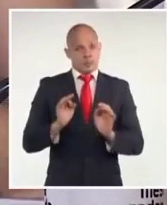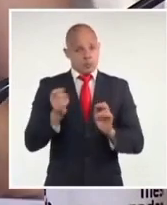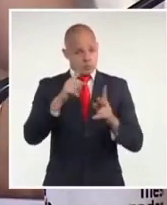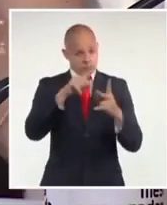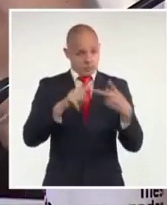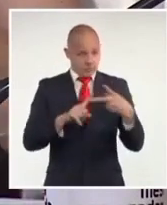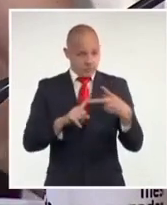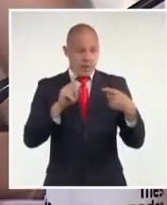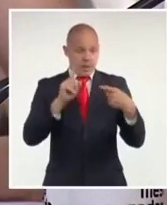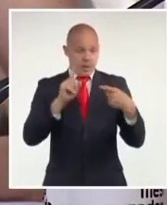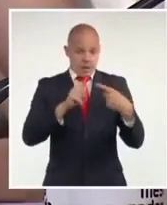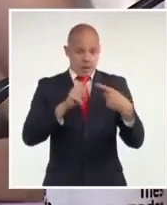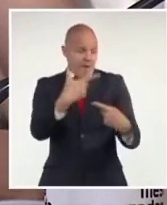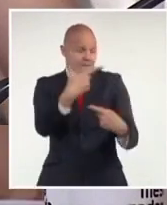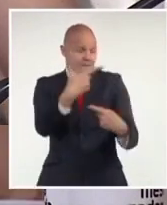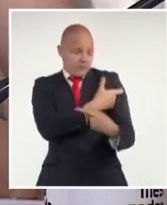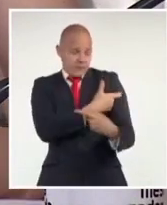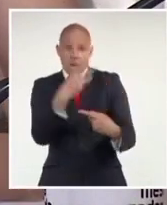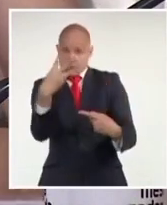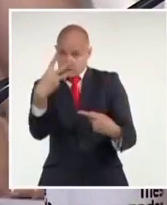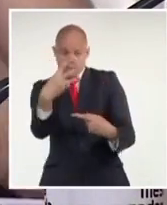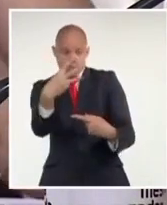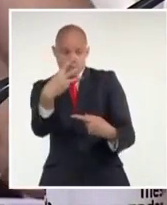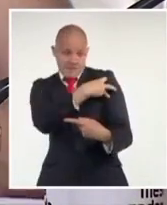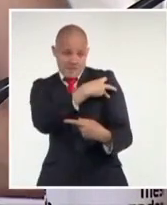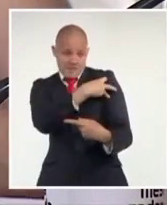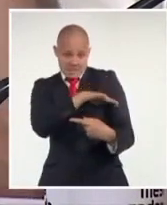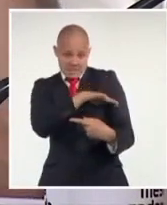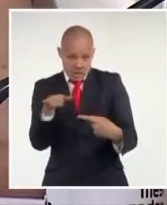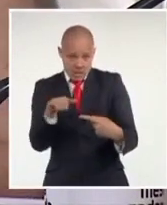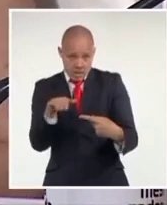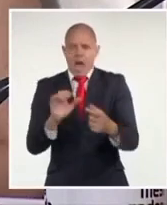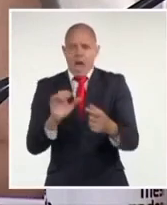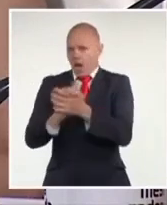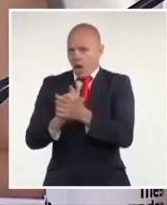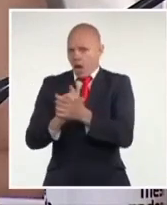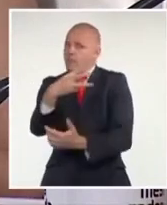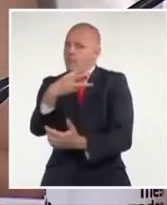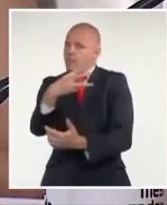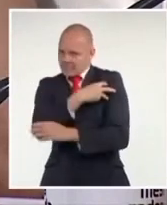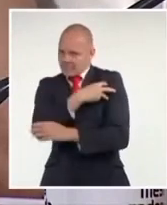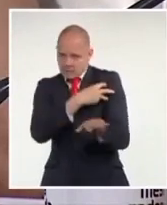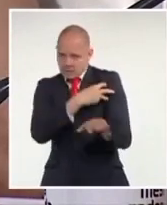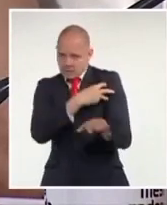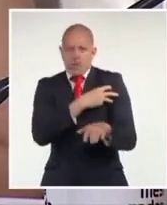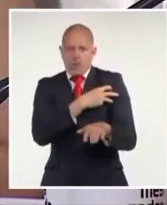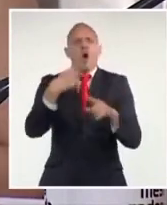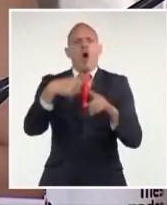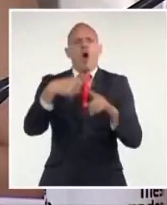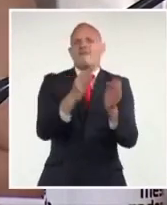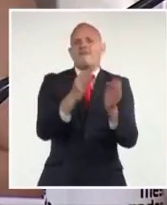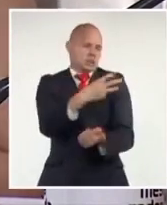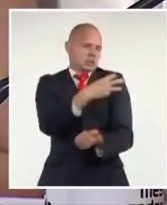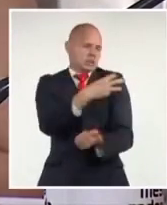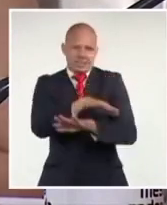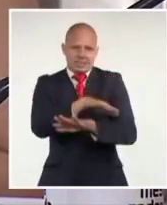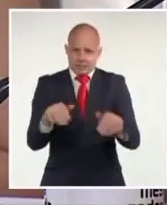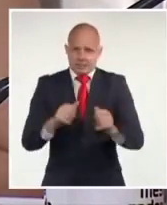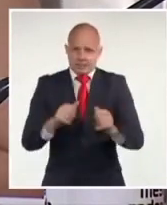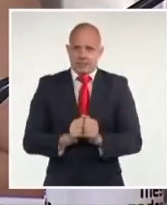nosotros, que se vacune nuestra familia, nuestras amistades, pero también garantizar un comportamiento adecuado,